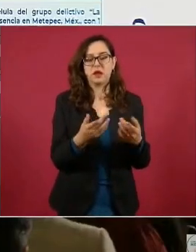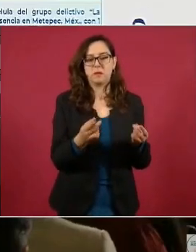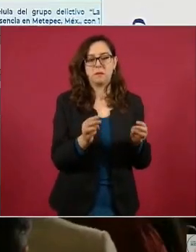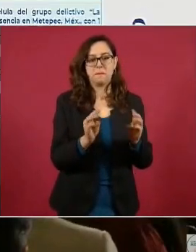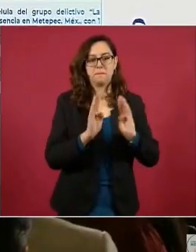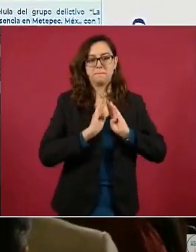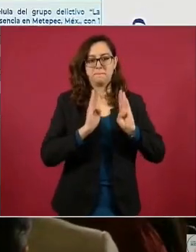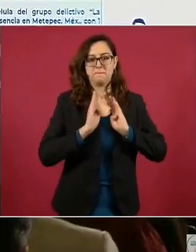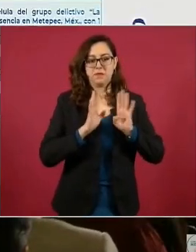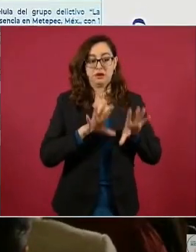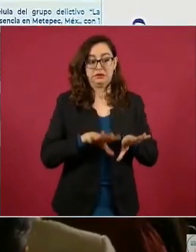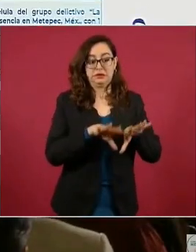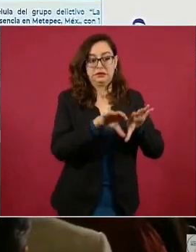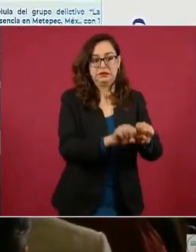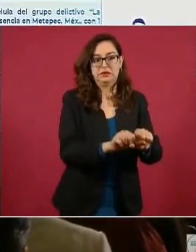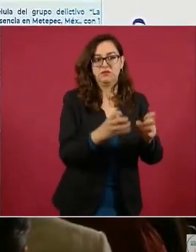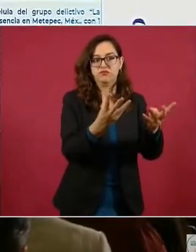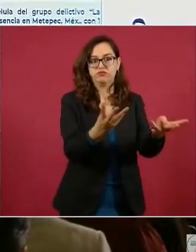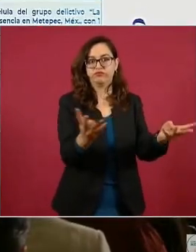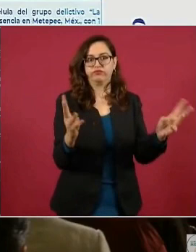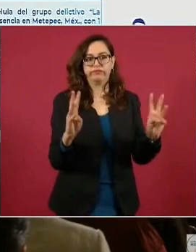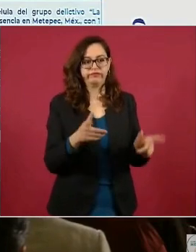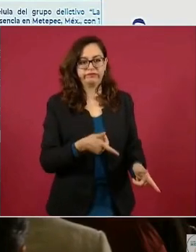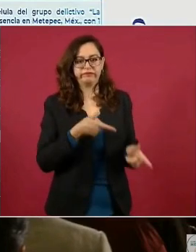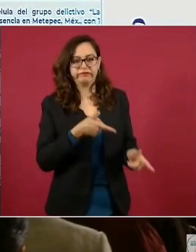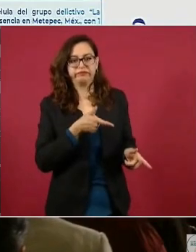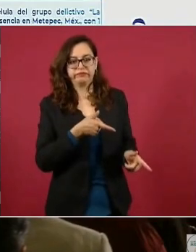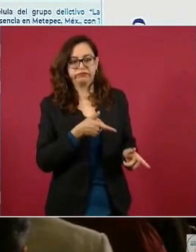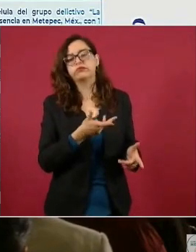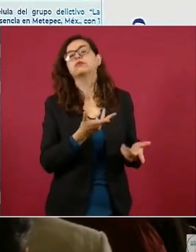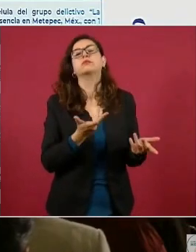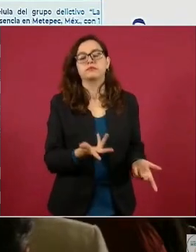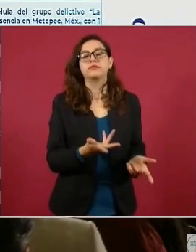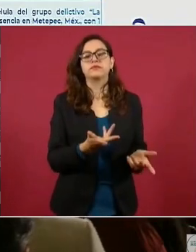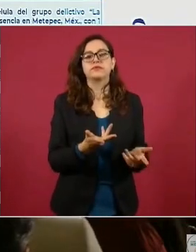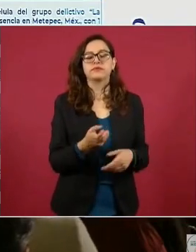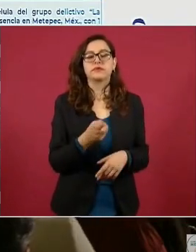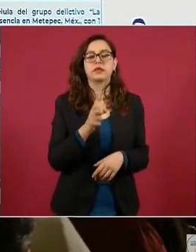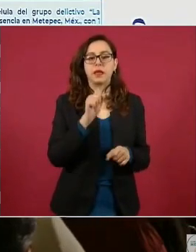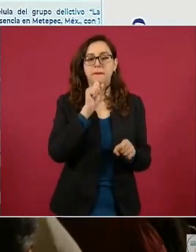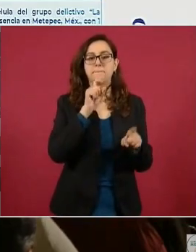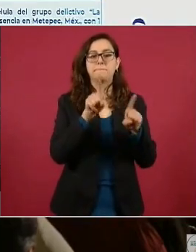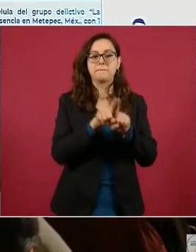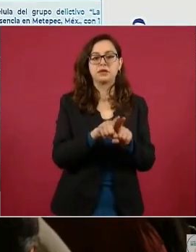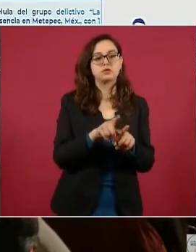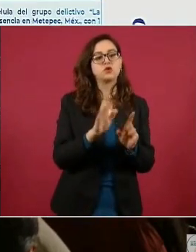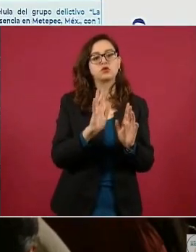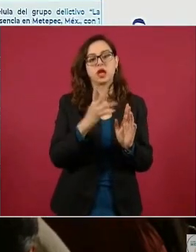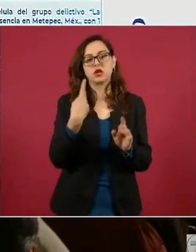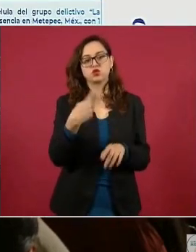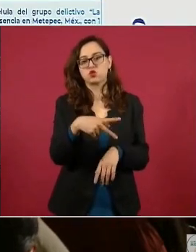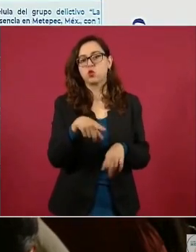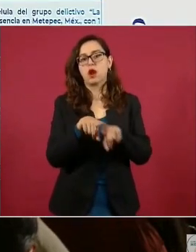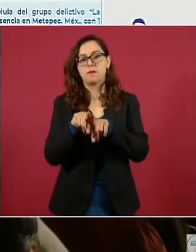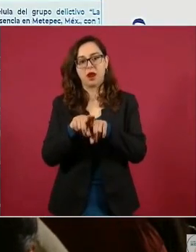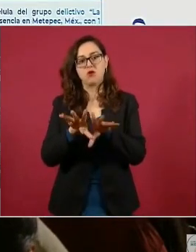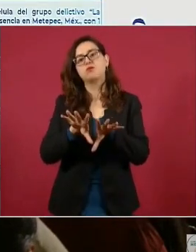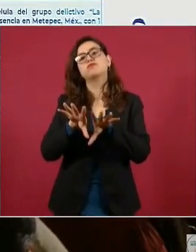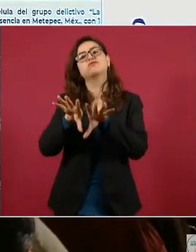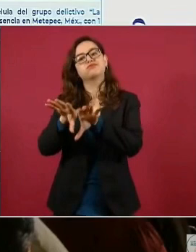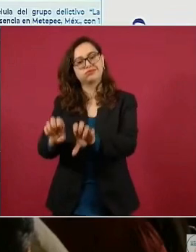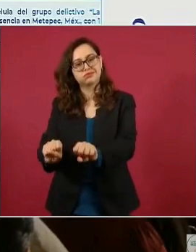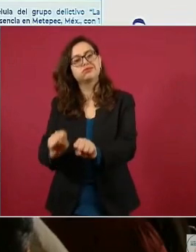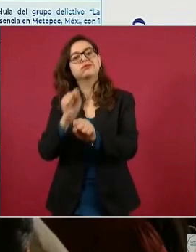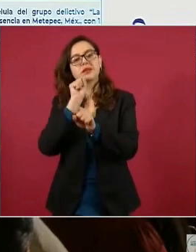desde este es el hermano de esa persona con 44 más el integrantes de la célula delictiva los deltas los